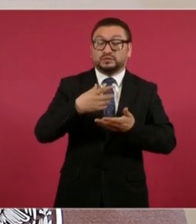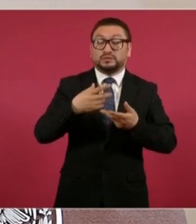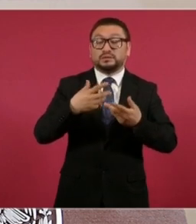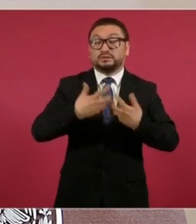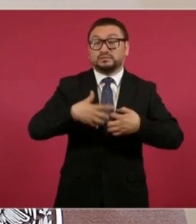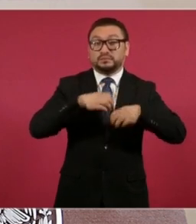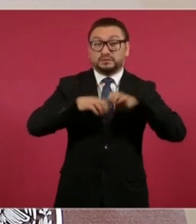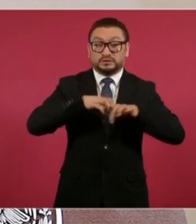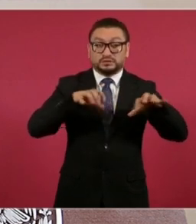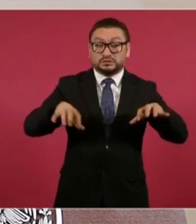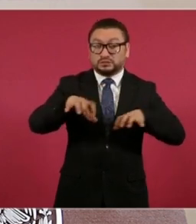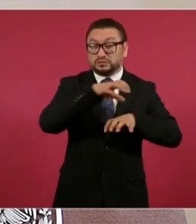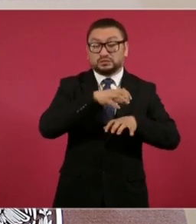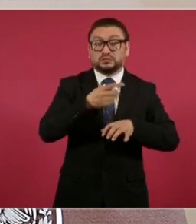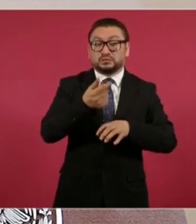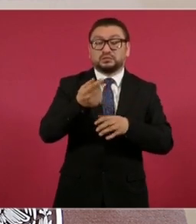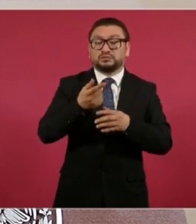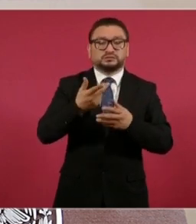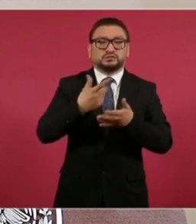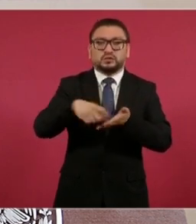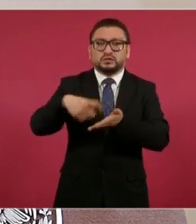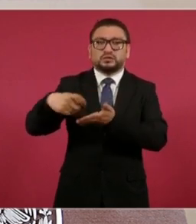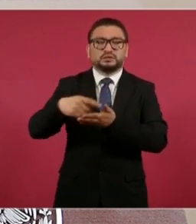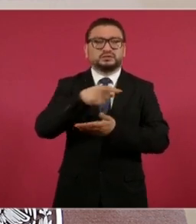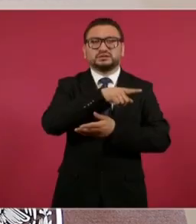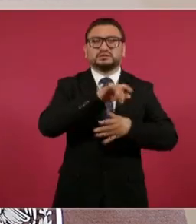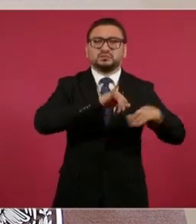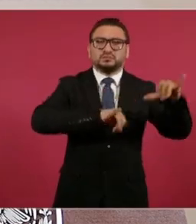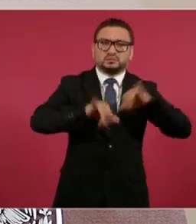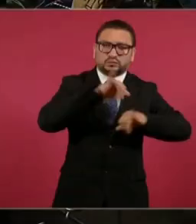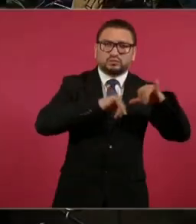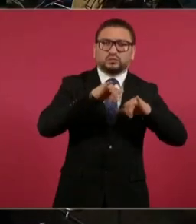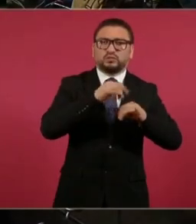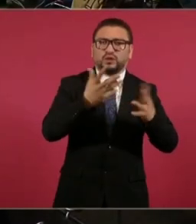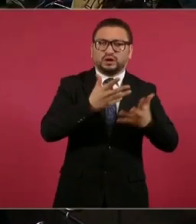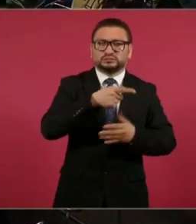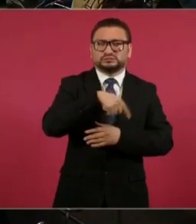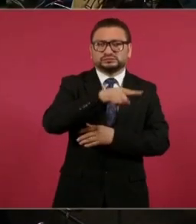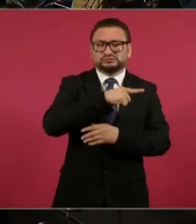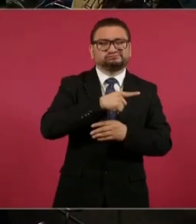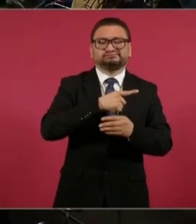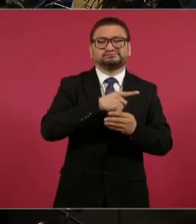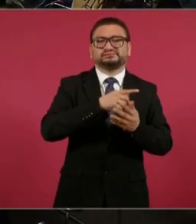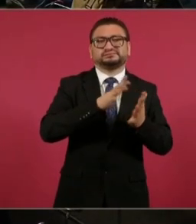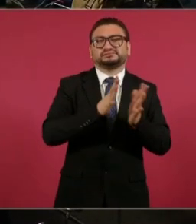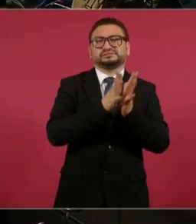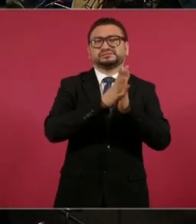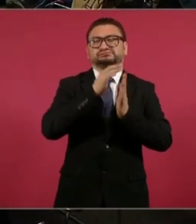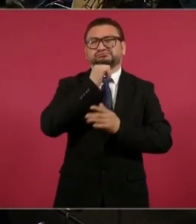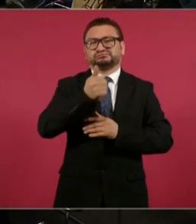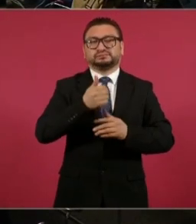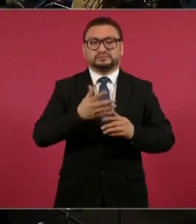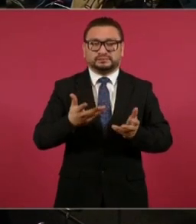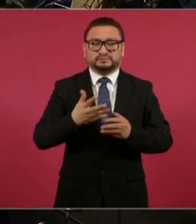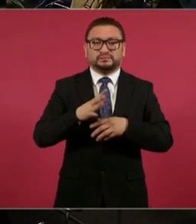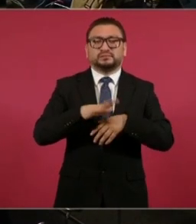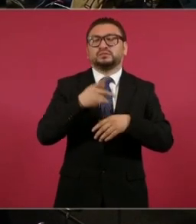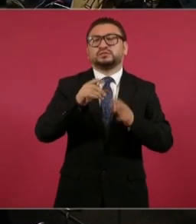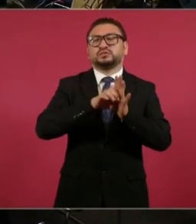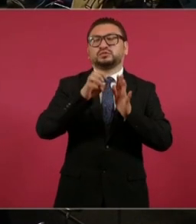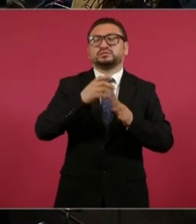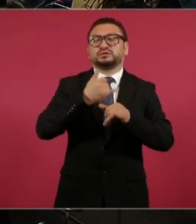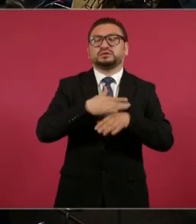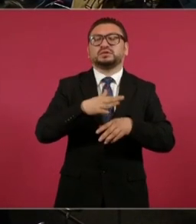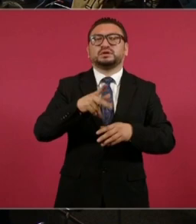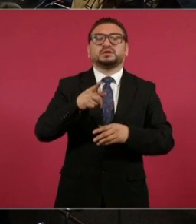proveedores las empresas las propios laboratorios eh que producen las medicinas dejaron de participar solo para darles un dato